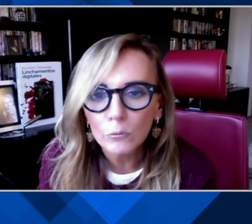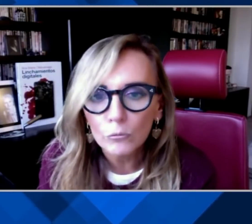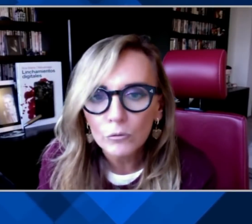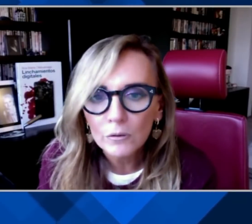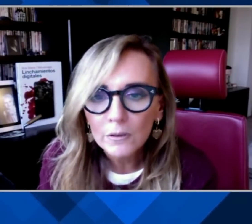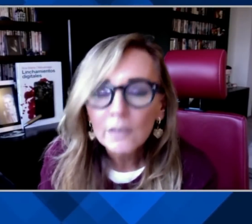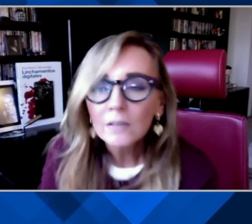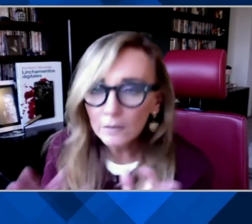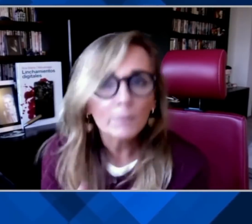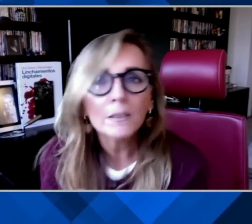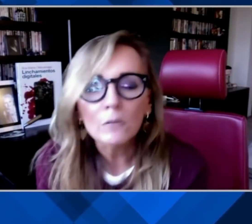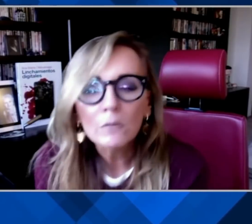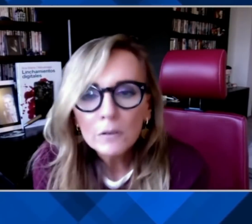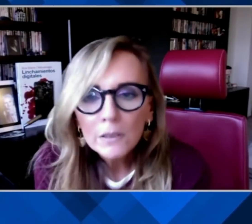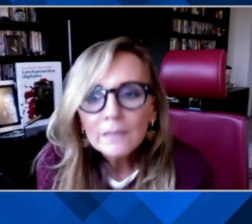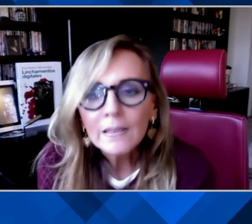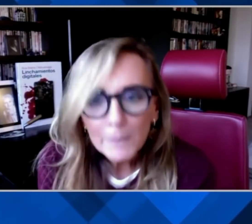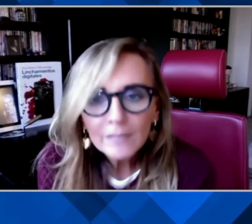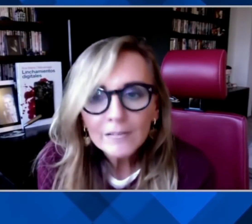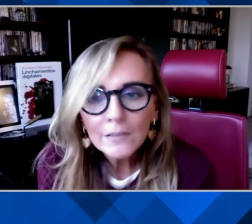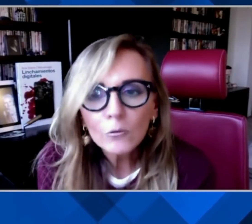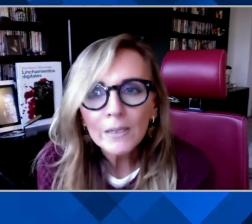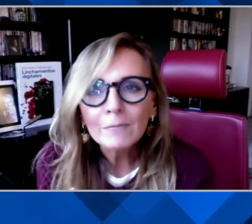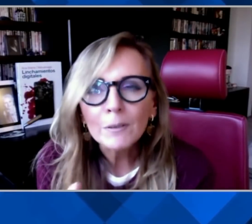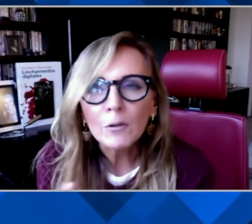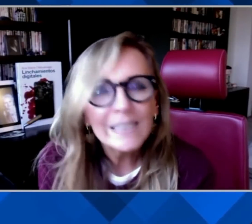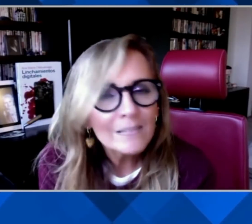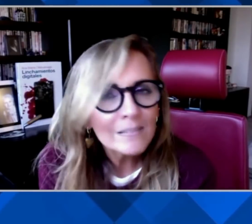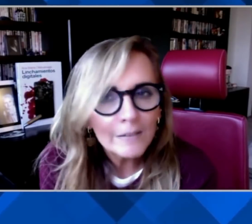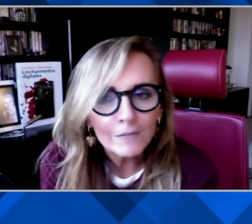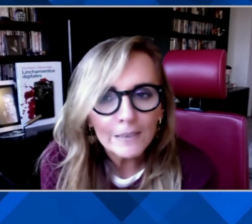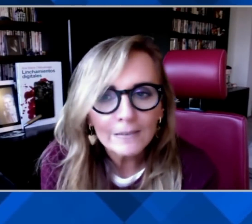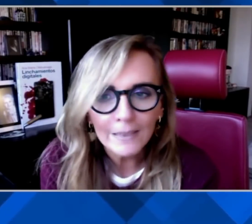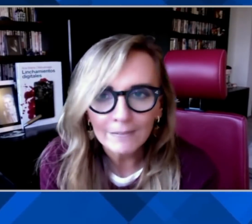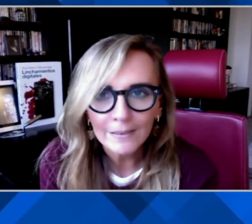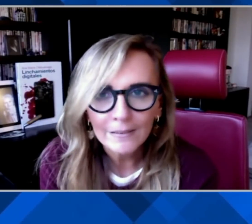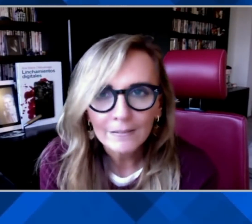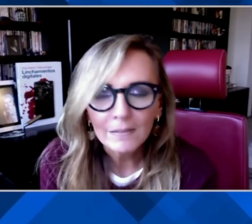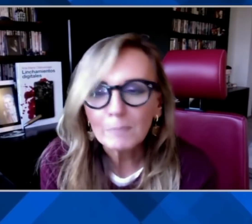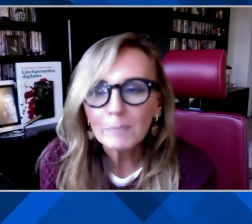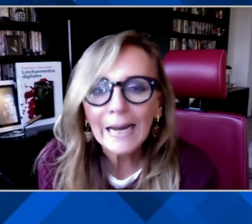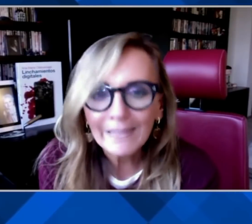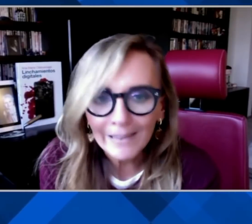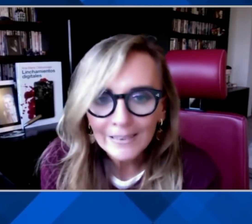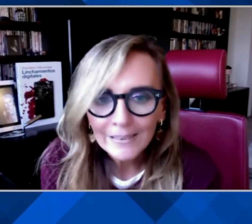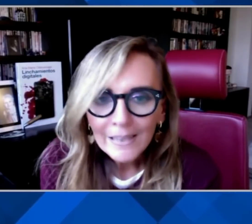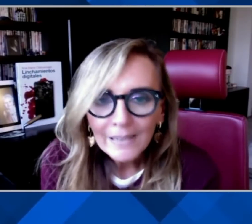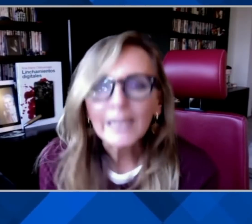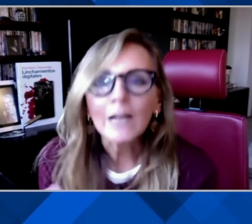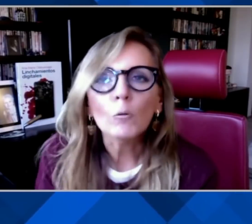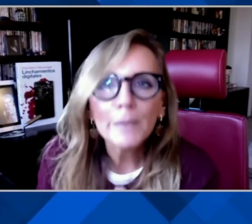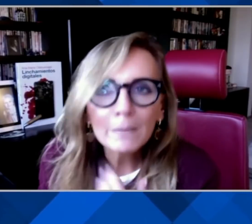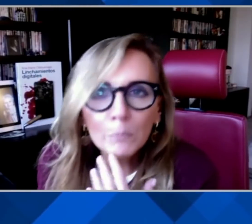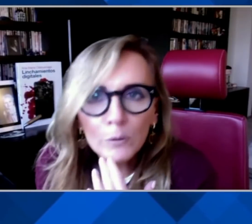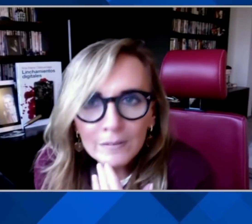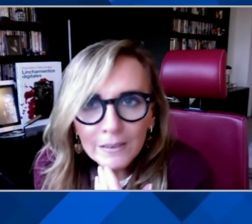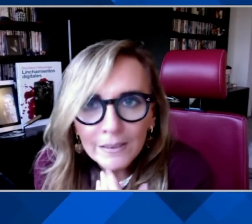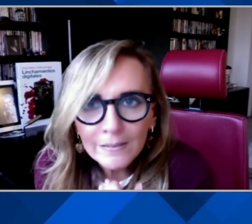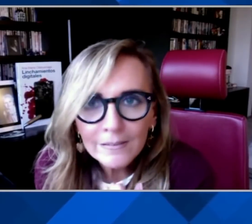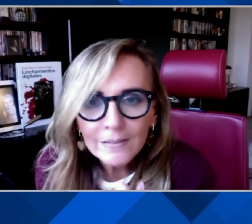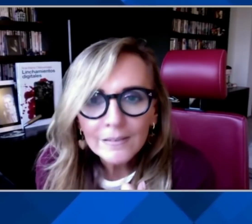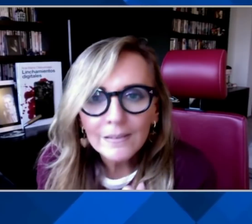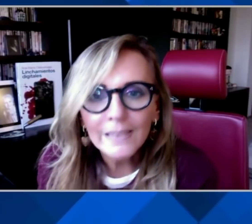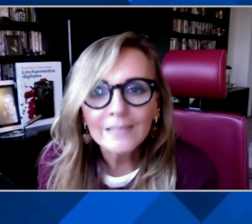monumentos sin embargo también es cierto que hay violencia infiltrada la pagada la que golpea